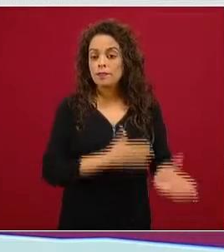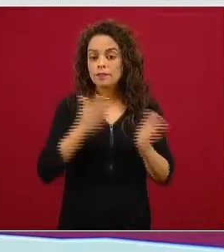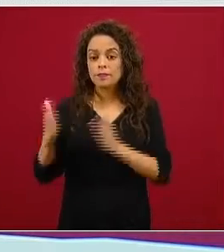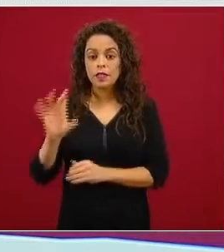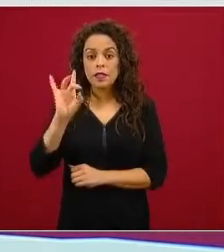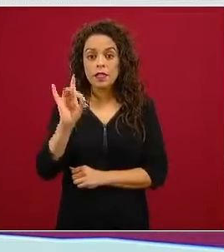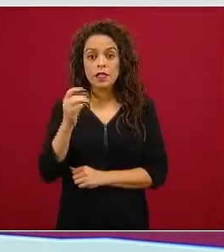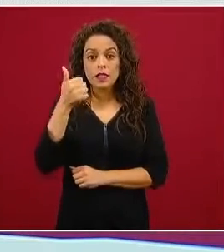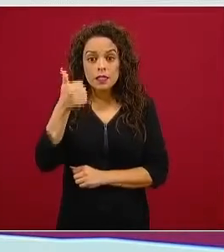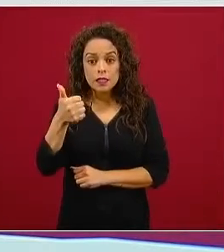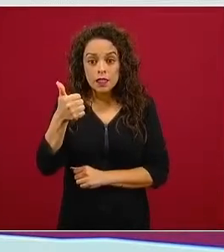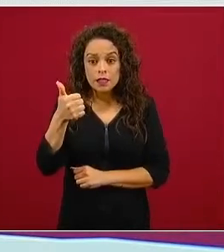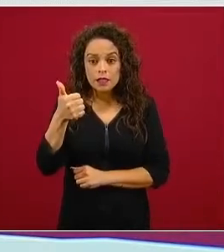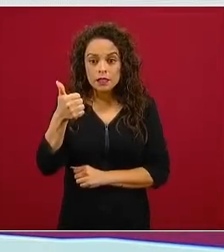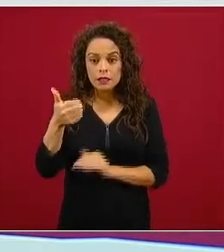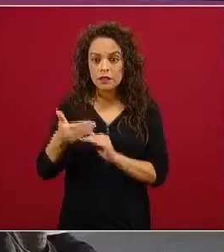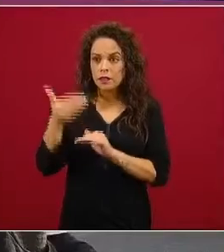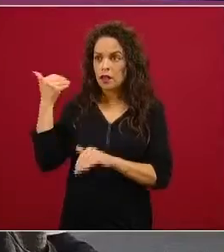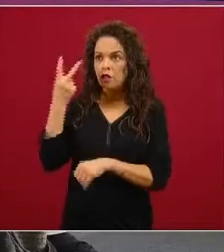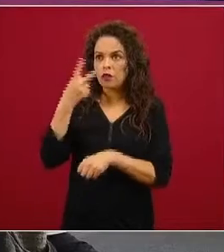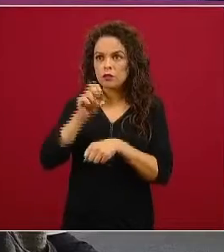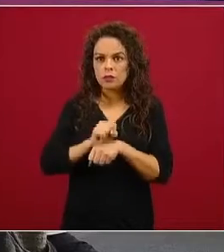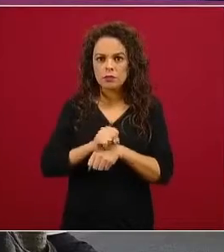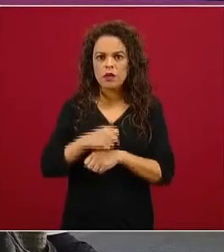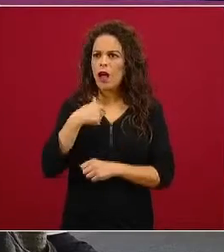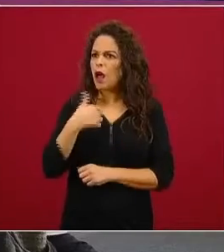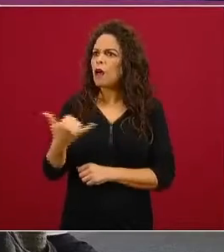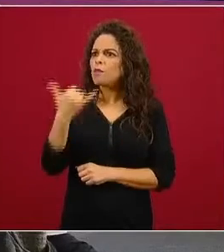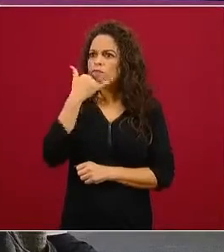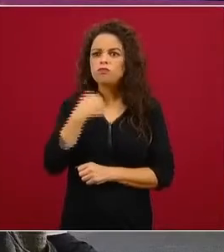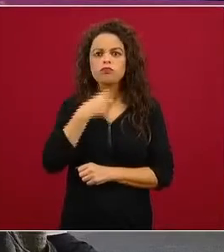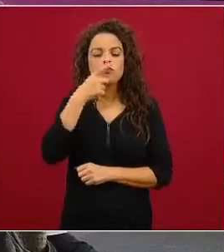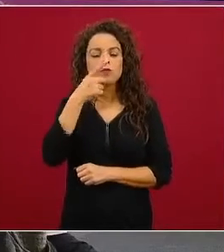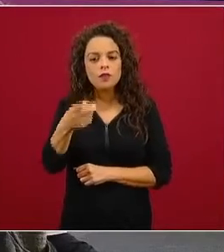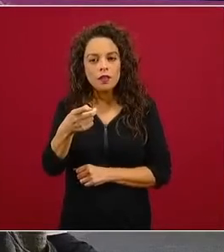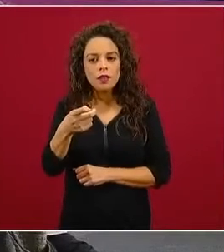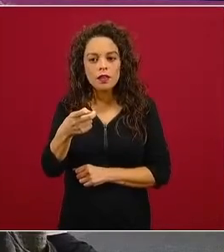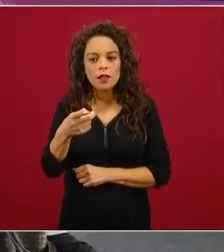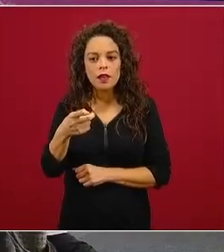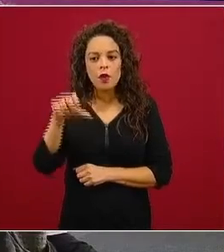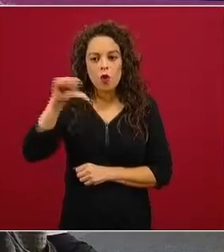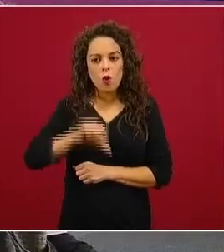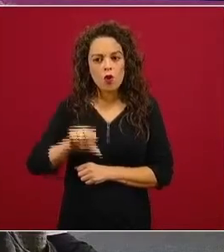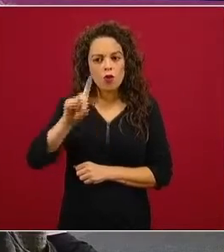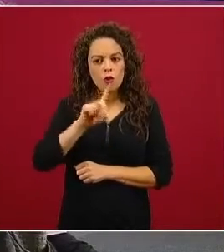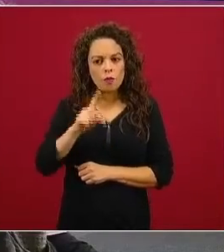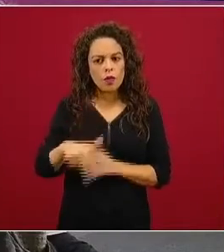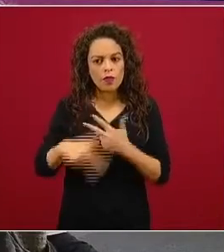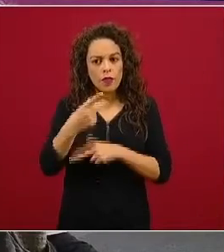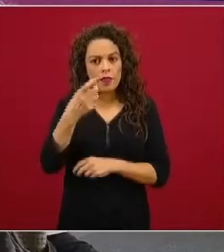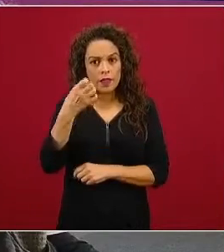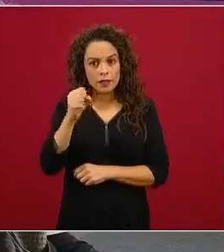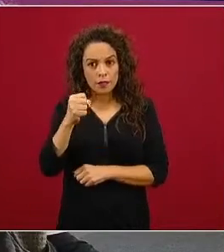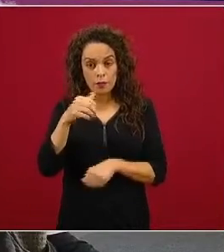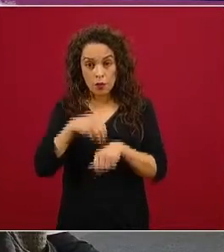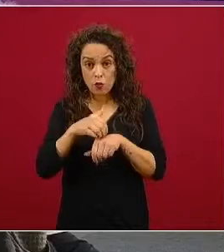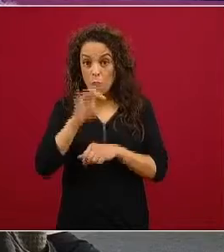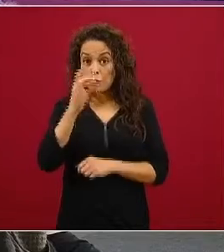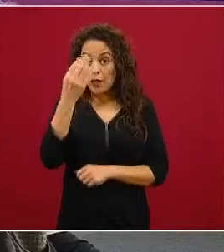las columnas que se ven aquí, más grande es el número de casos registrados en cada una de las semanas que están enumeradas